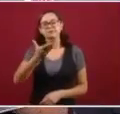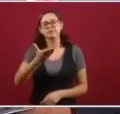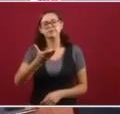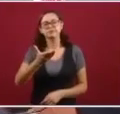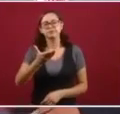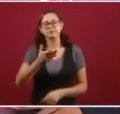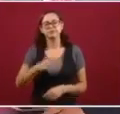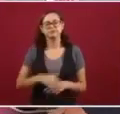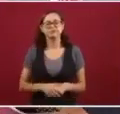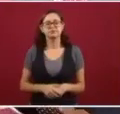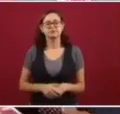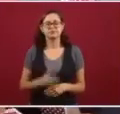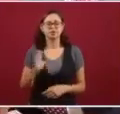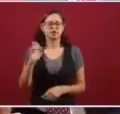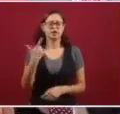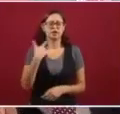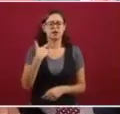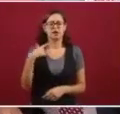era